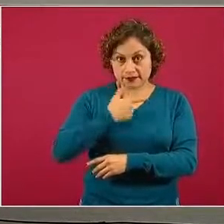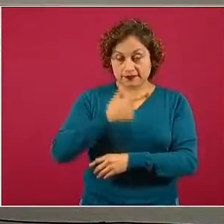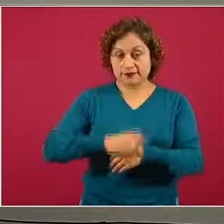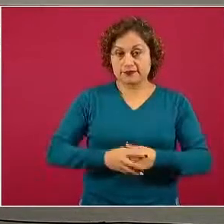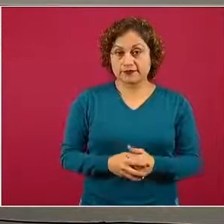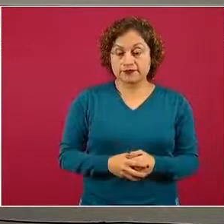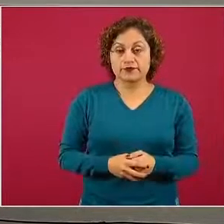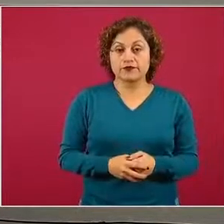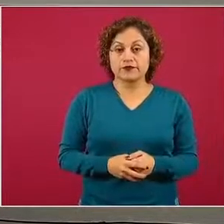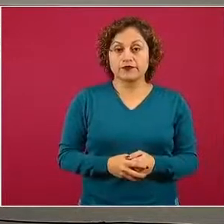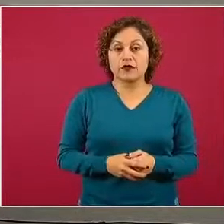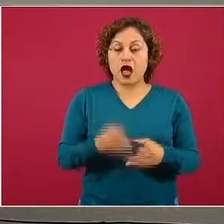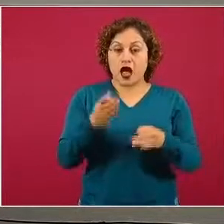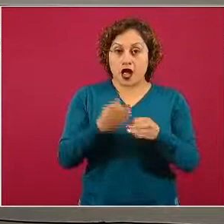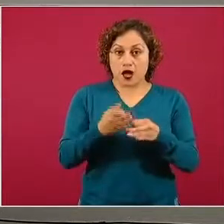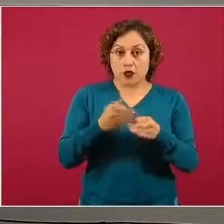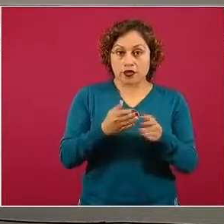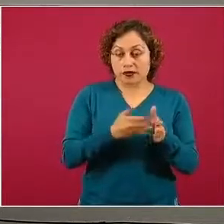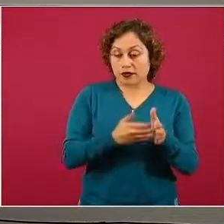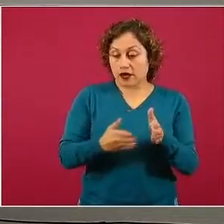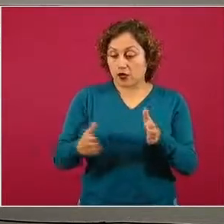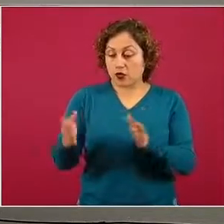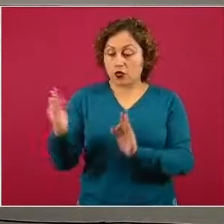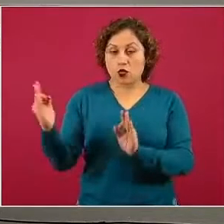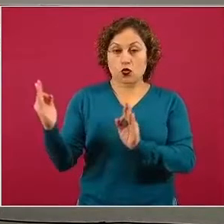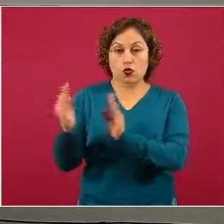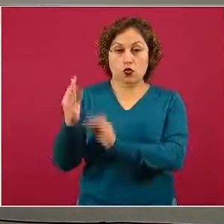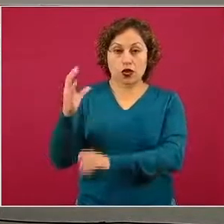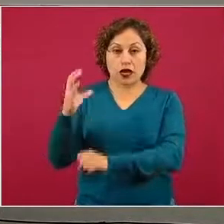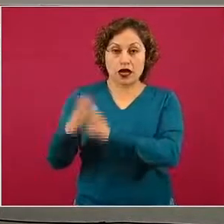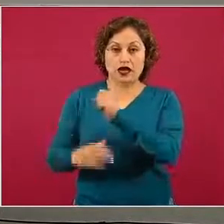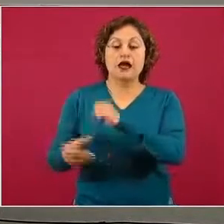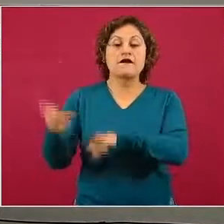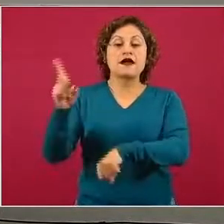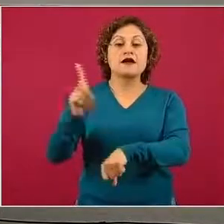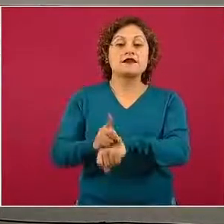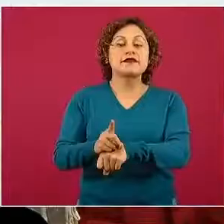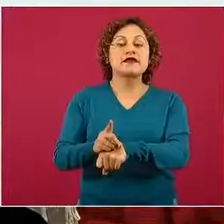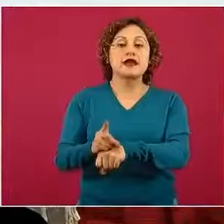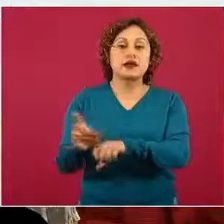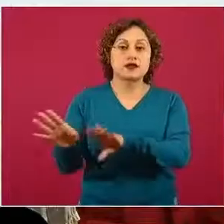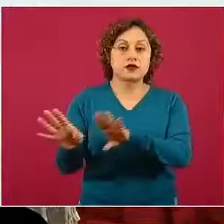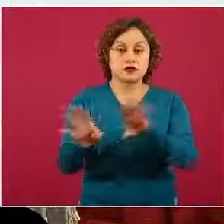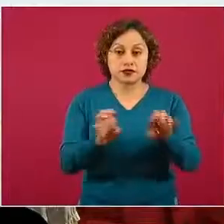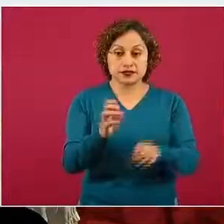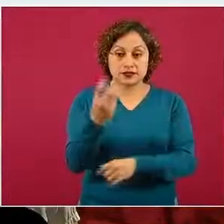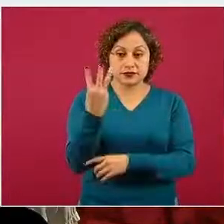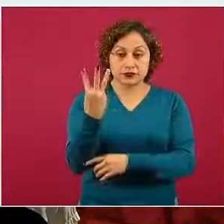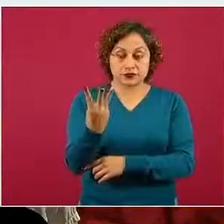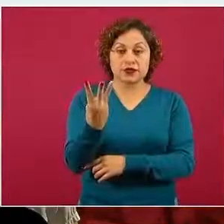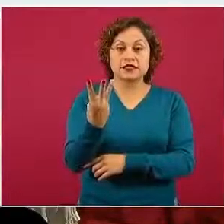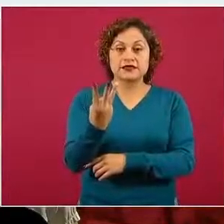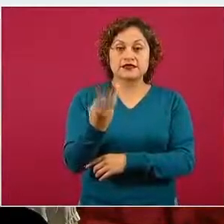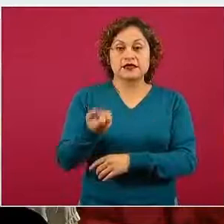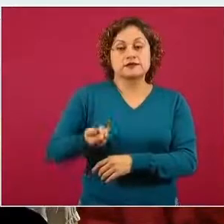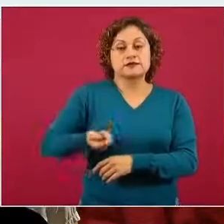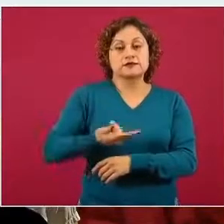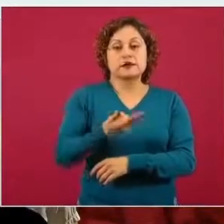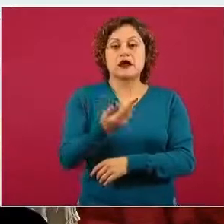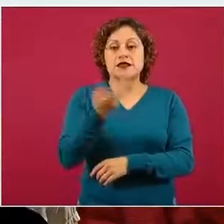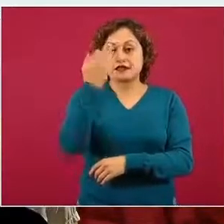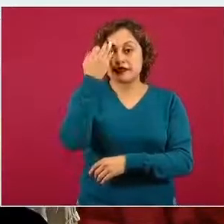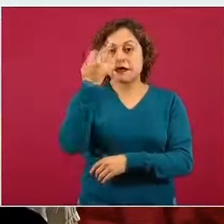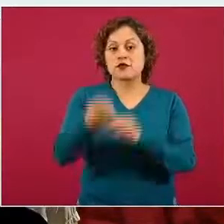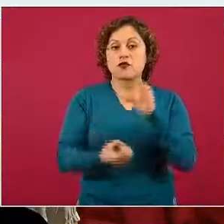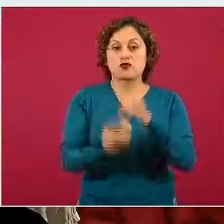estamos transcurriendo ya por finalizar el día número 203 de esta nueva normalidad. Son poco más de ya